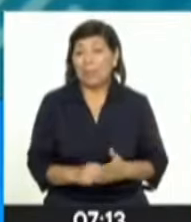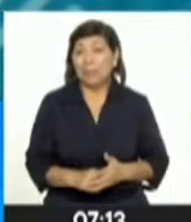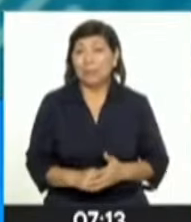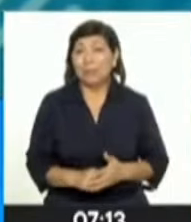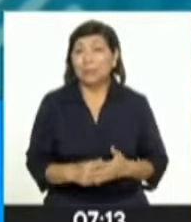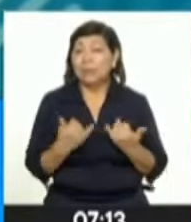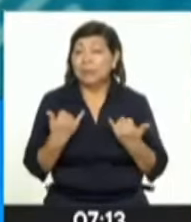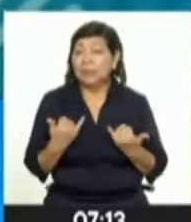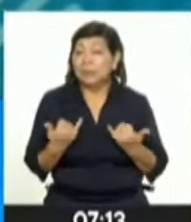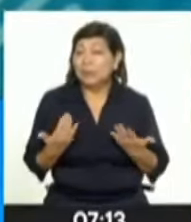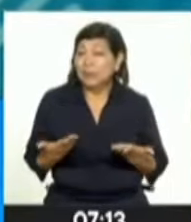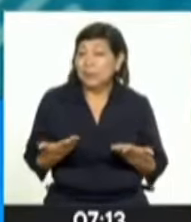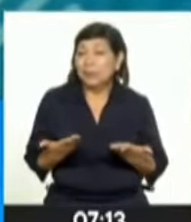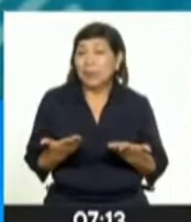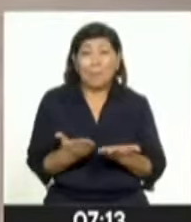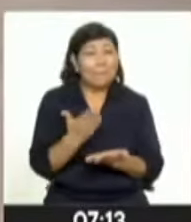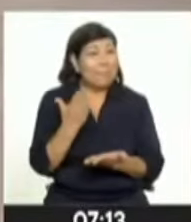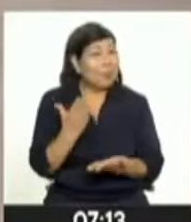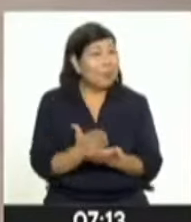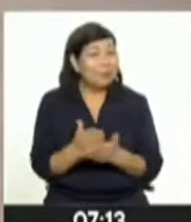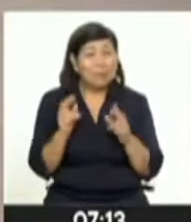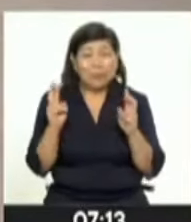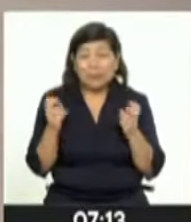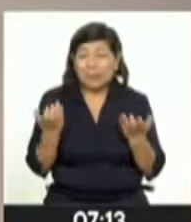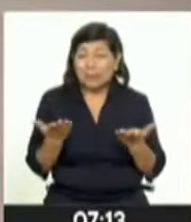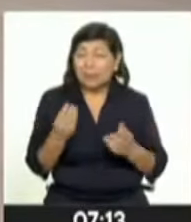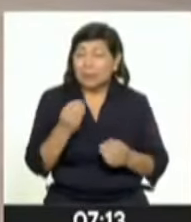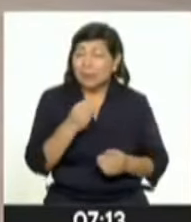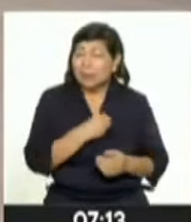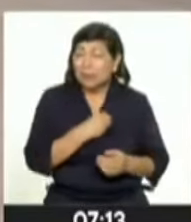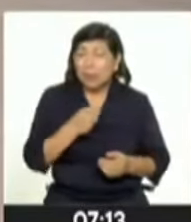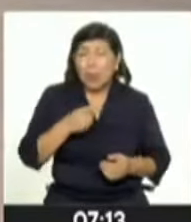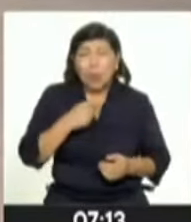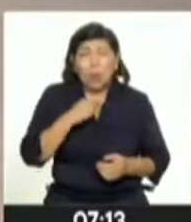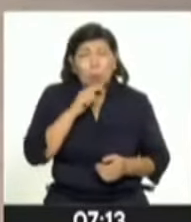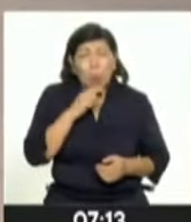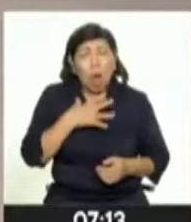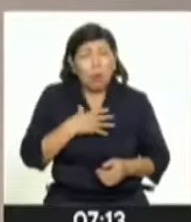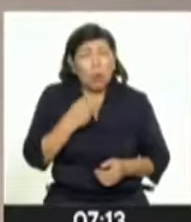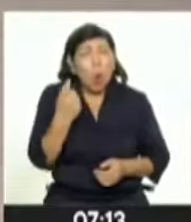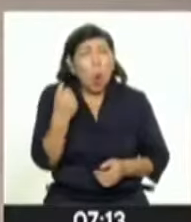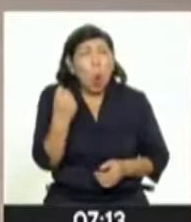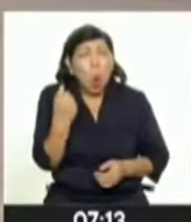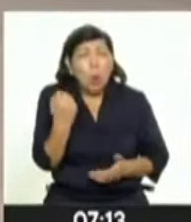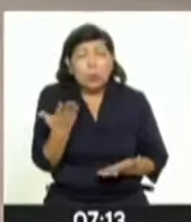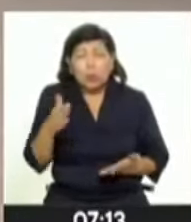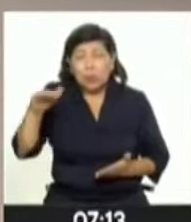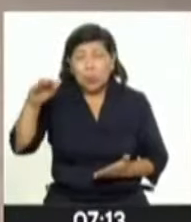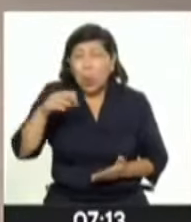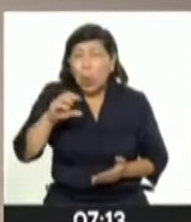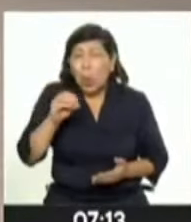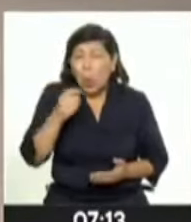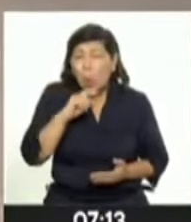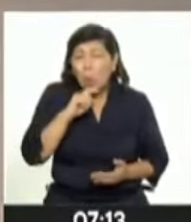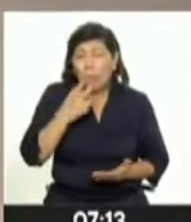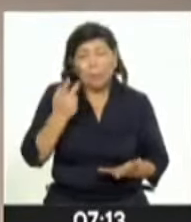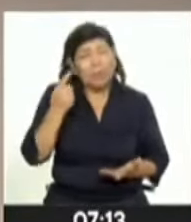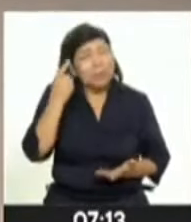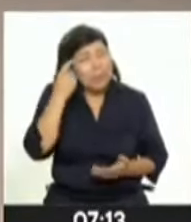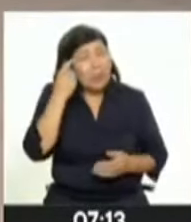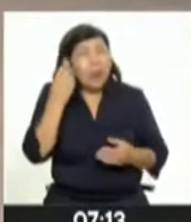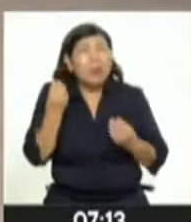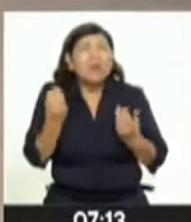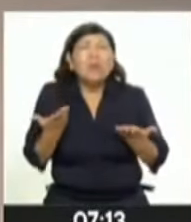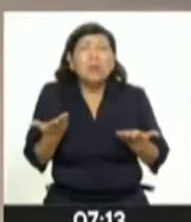iniciemos justamente por este tema tan doloroso, una pequeña de 11 años. Y claro, finalmente uno se pone a